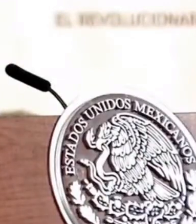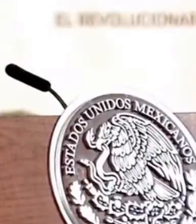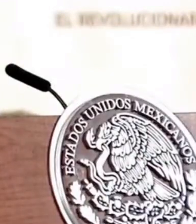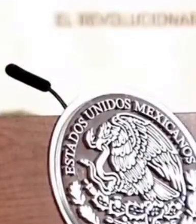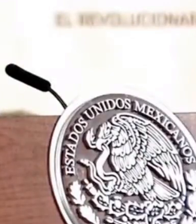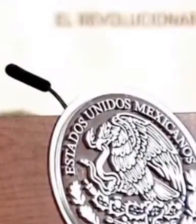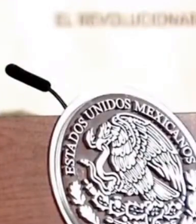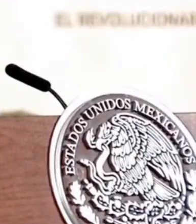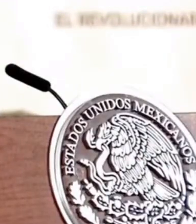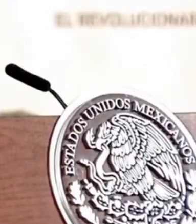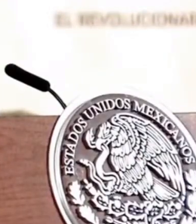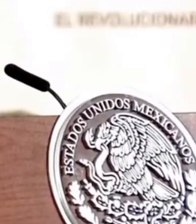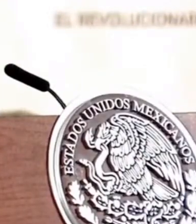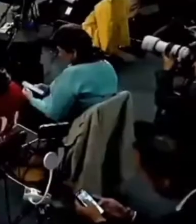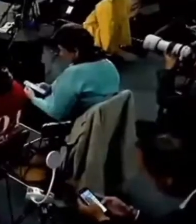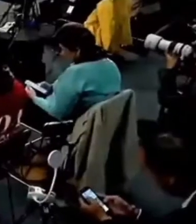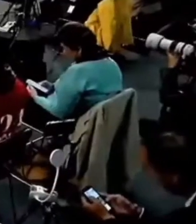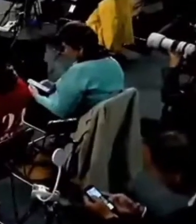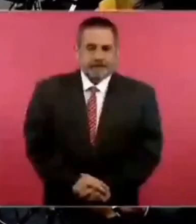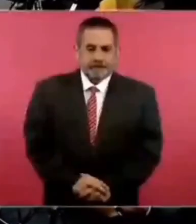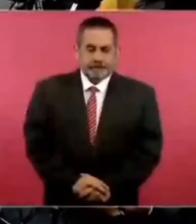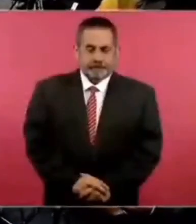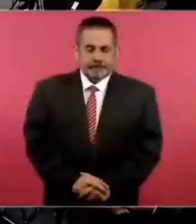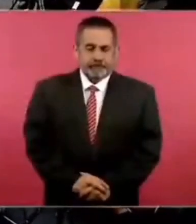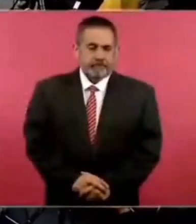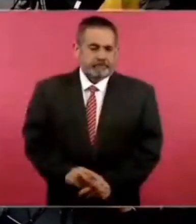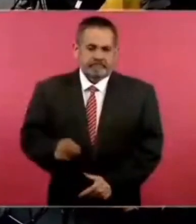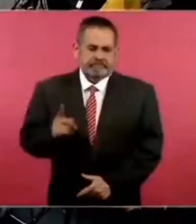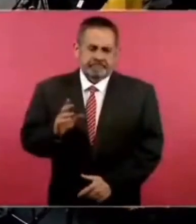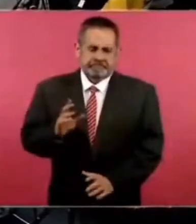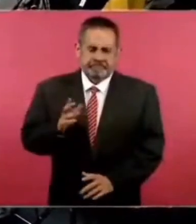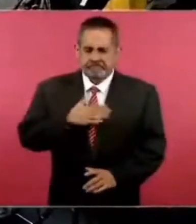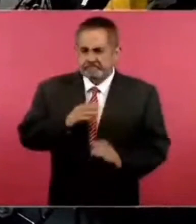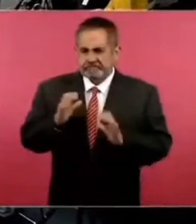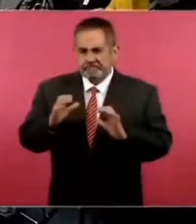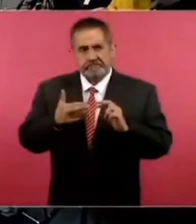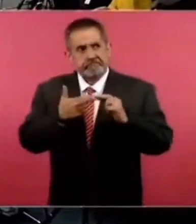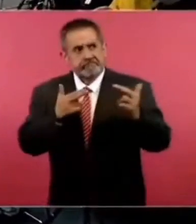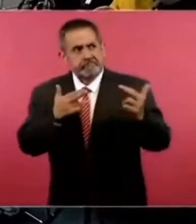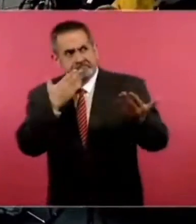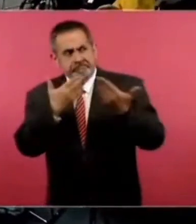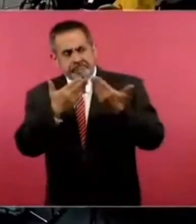esa relación, la cuidamos, es muy importante,